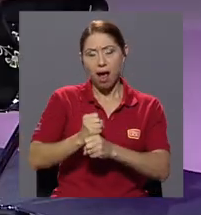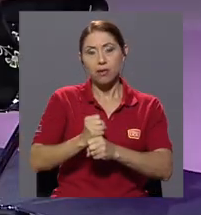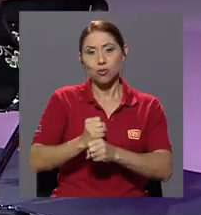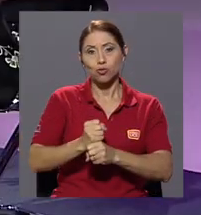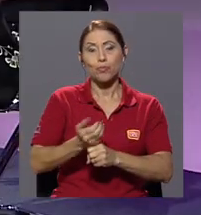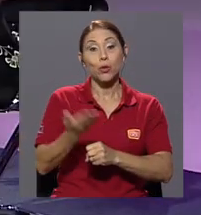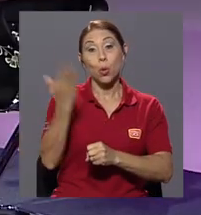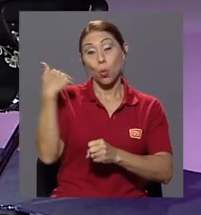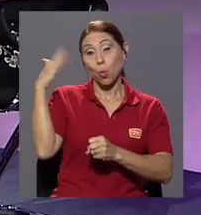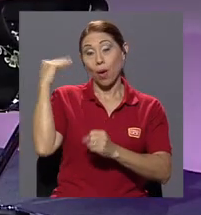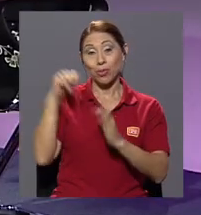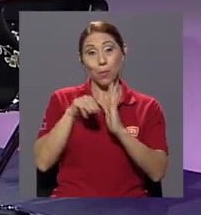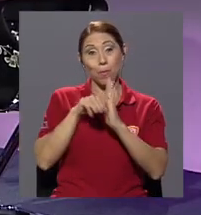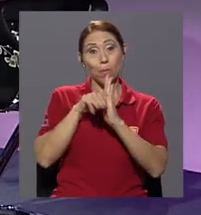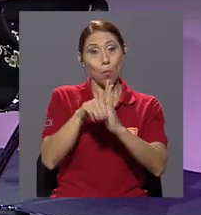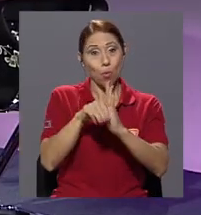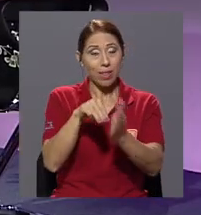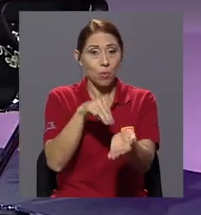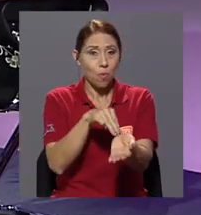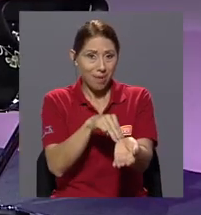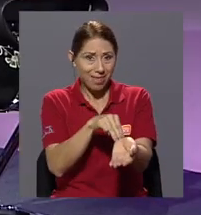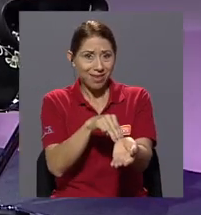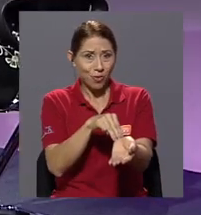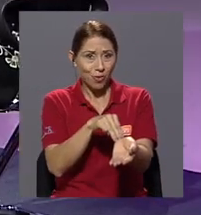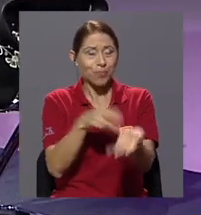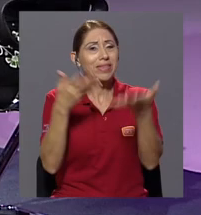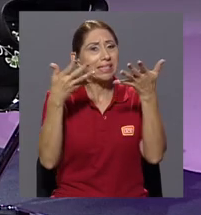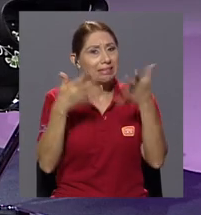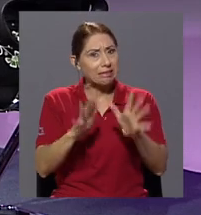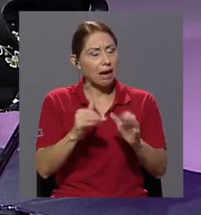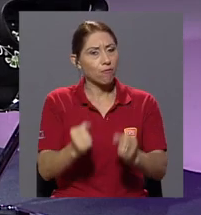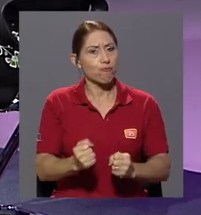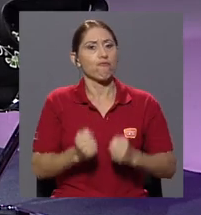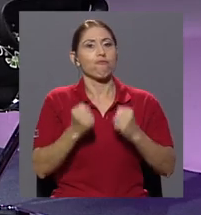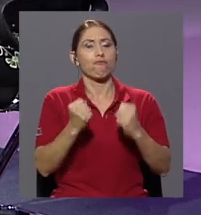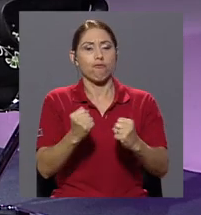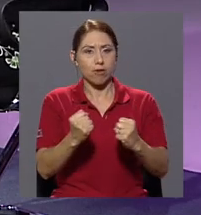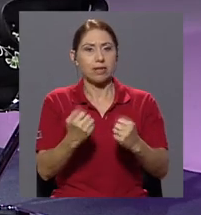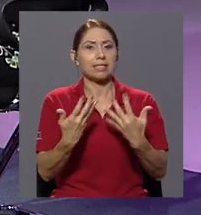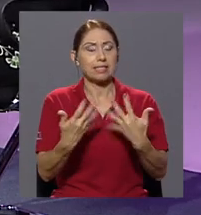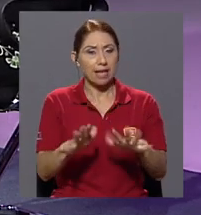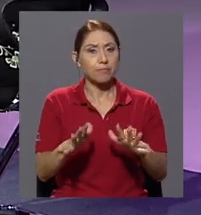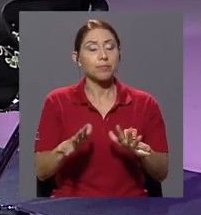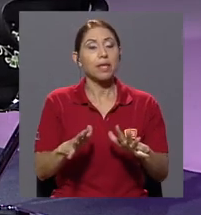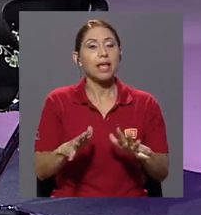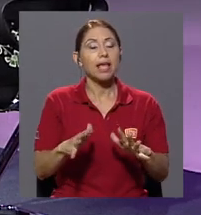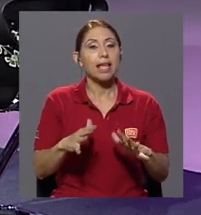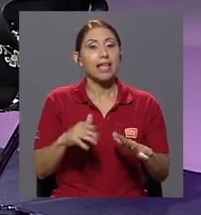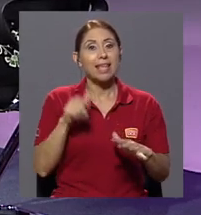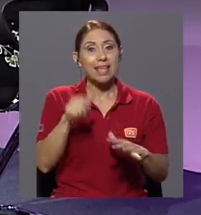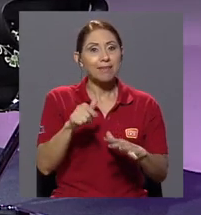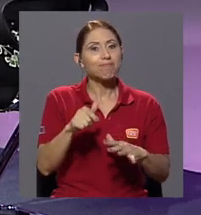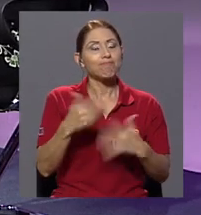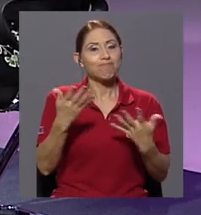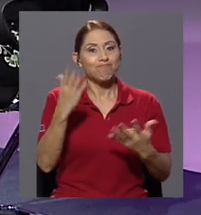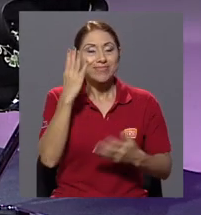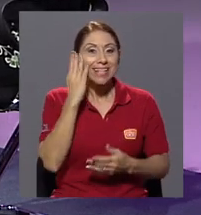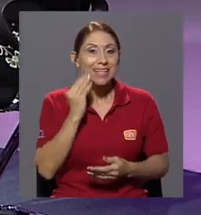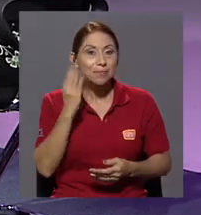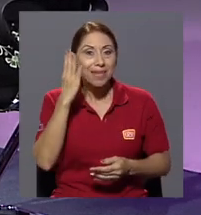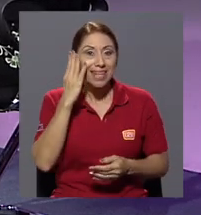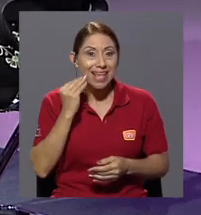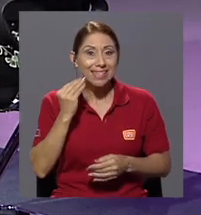cuando el modelo médico ya tomó tanta fuerza que llevó la